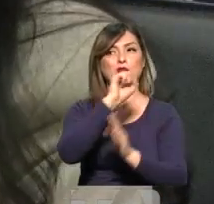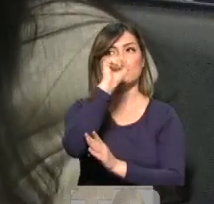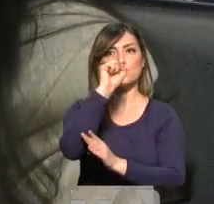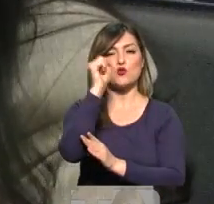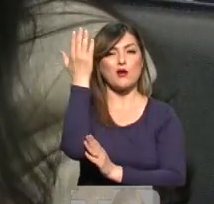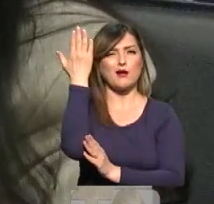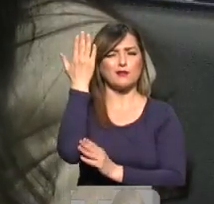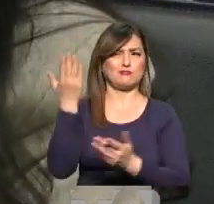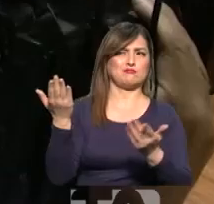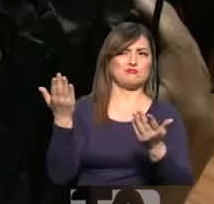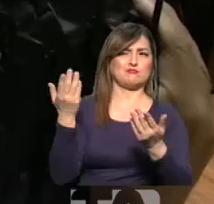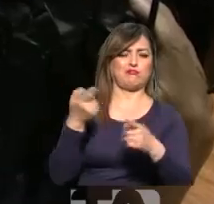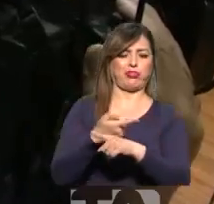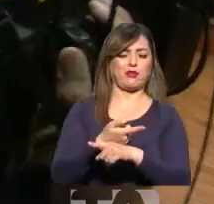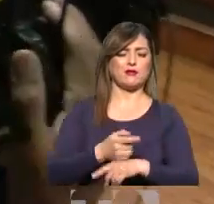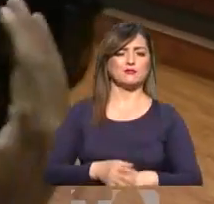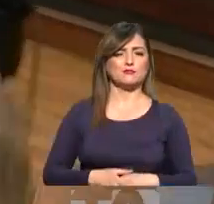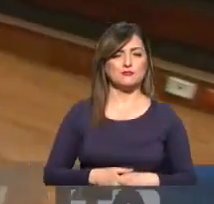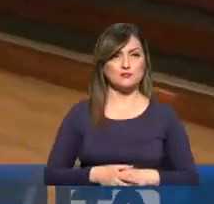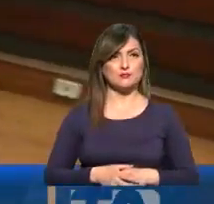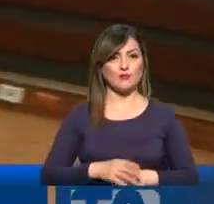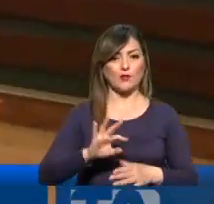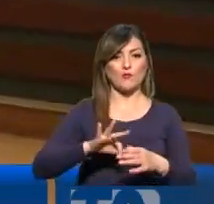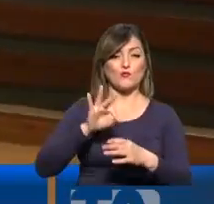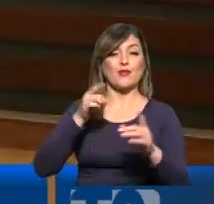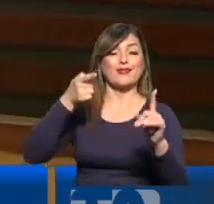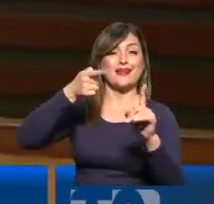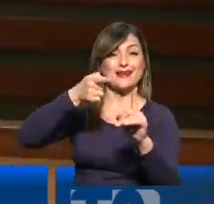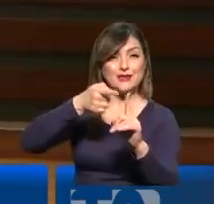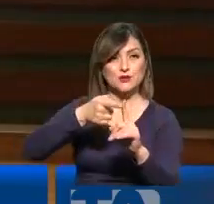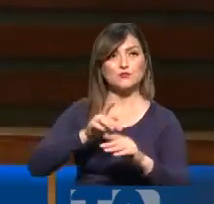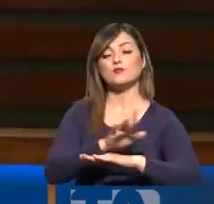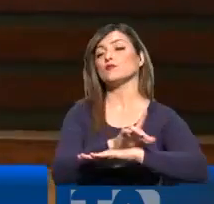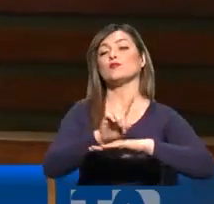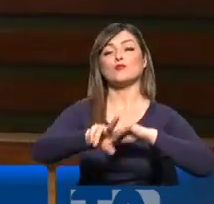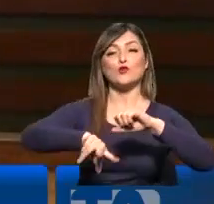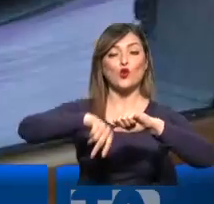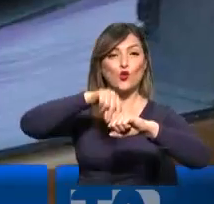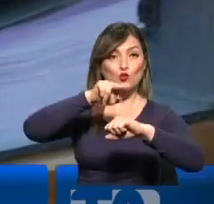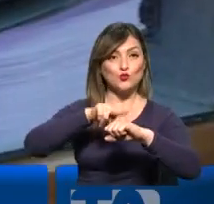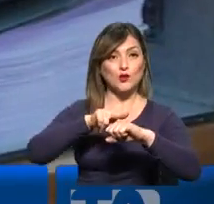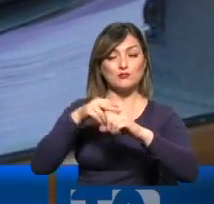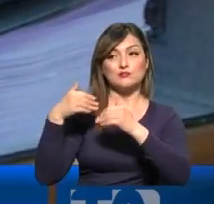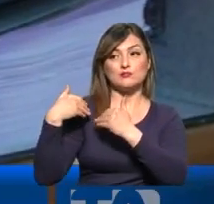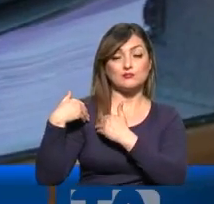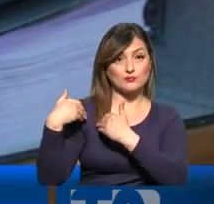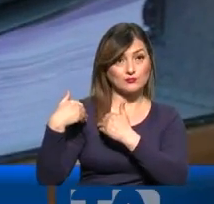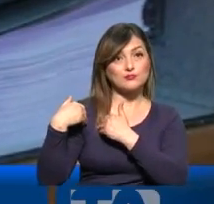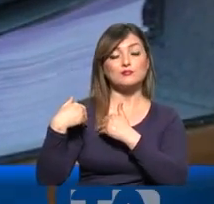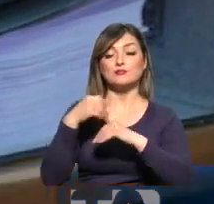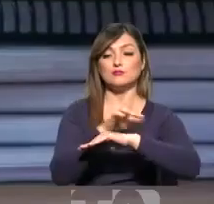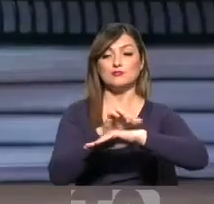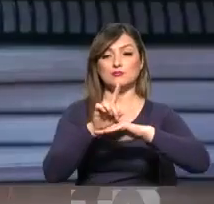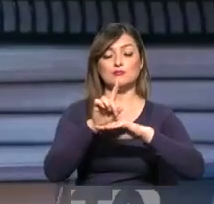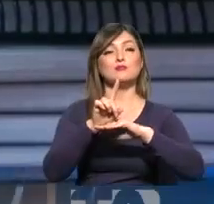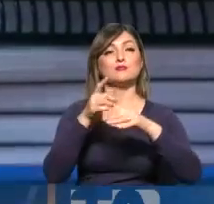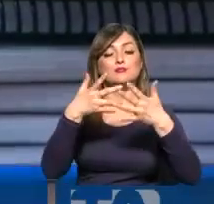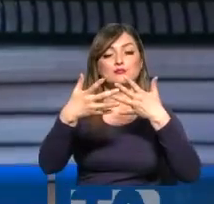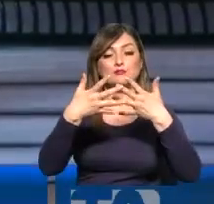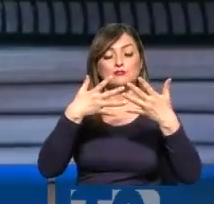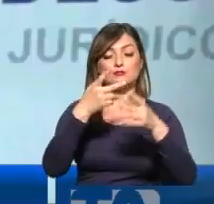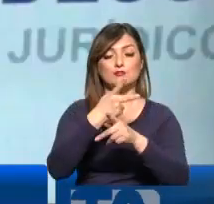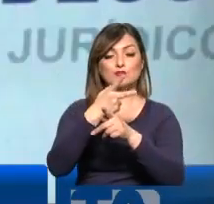no registra sorteo. Pero en sus filas está el recientemente director nacional jurídico encargado y actual director de transparencia